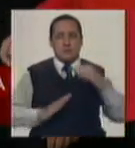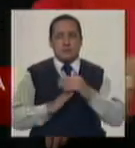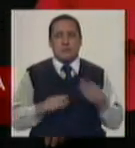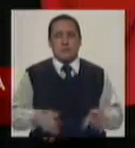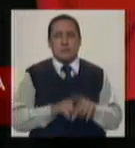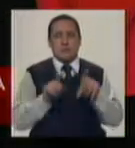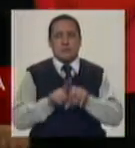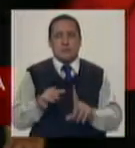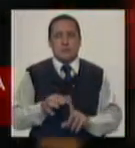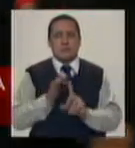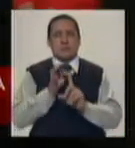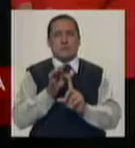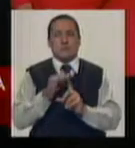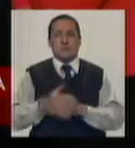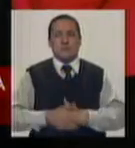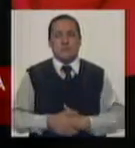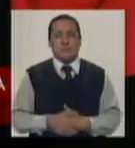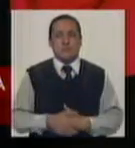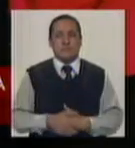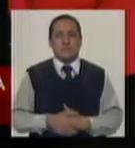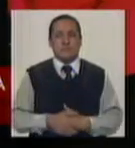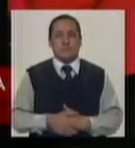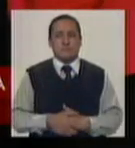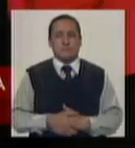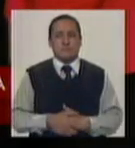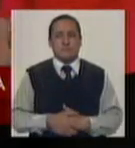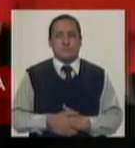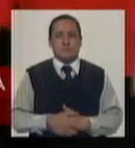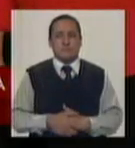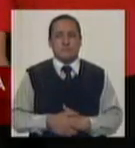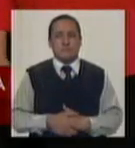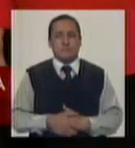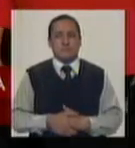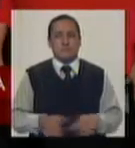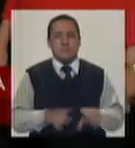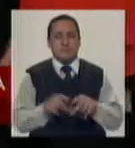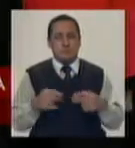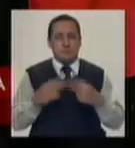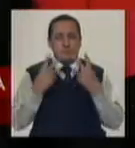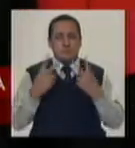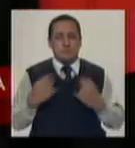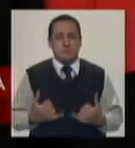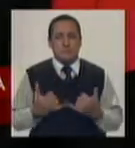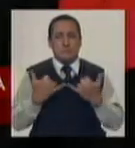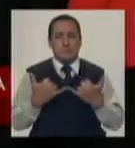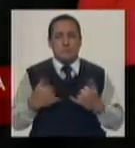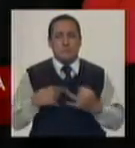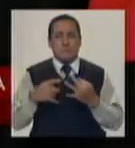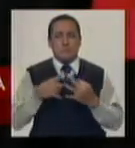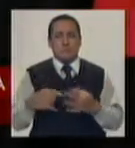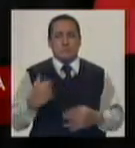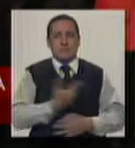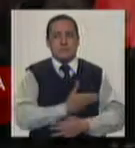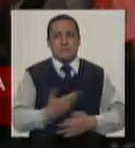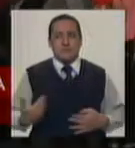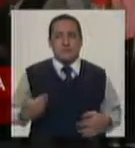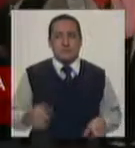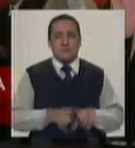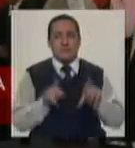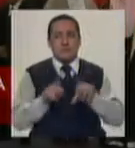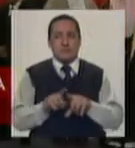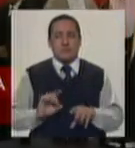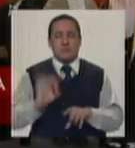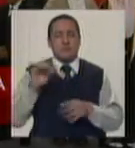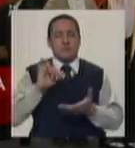es el principal. Podemos entonces observar ahí a los jefes de Estado, dignatarios